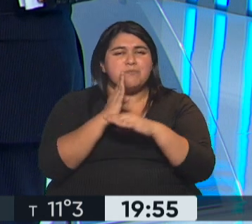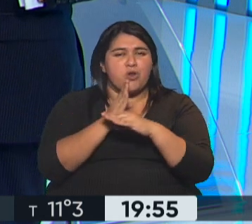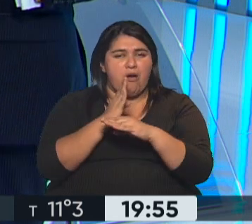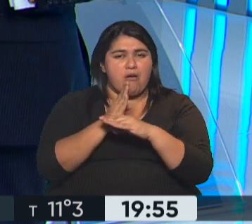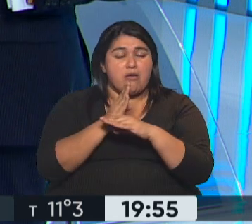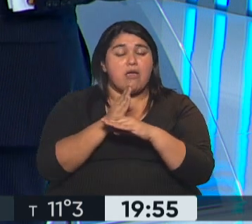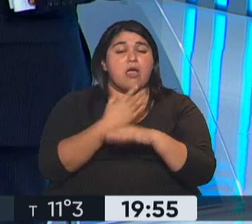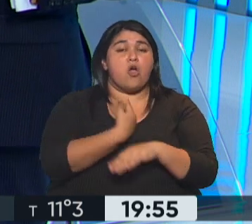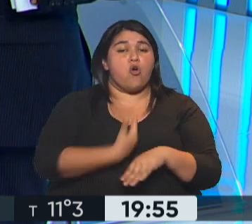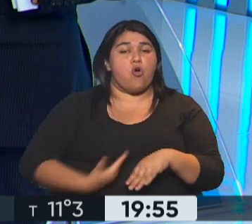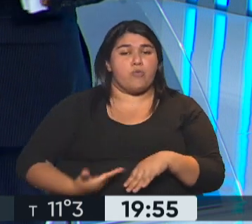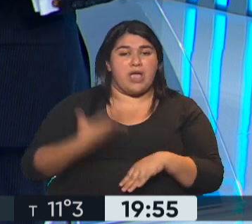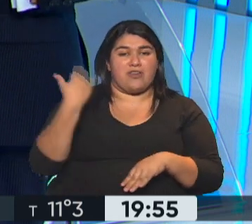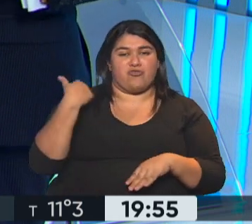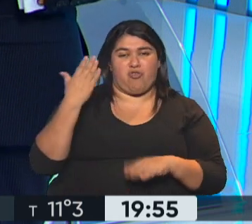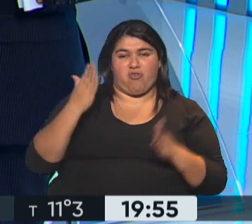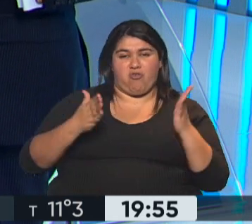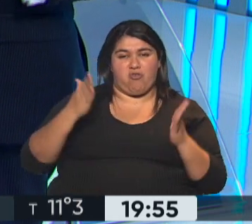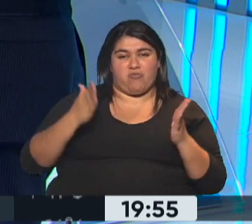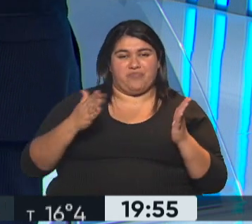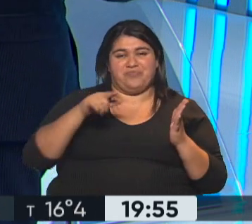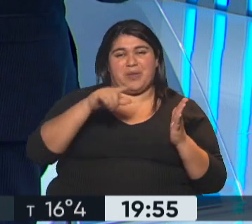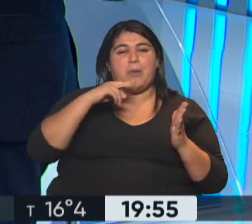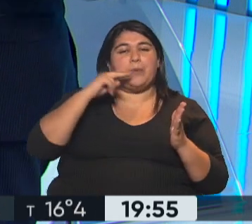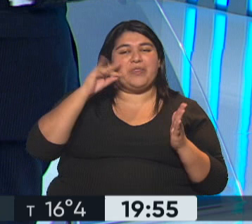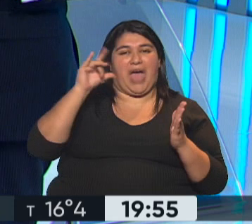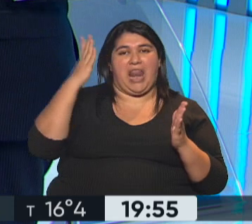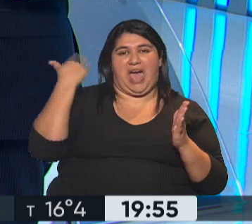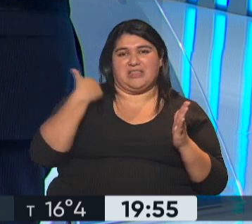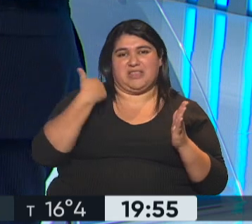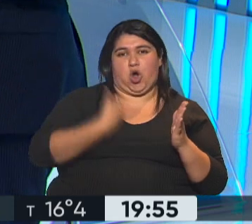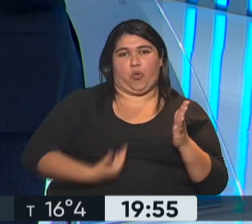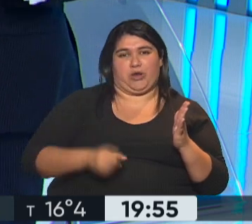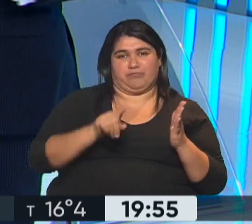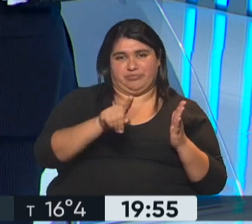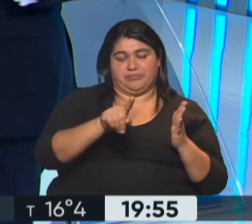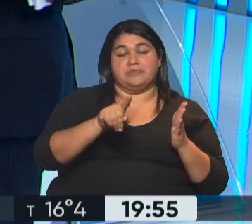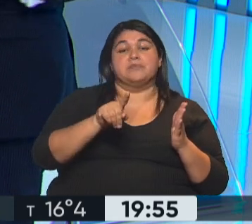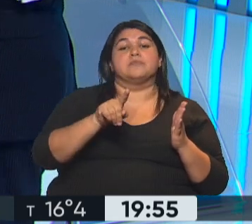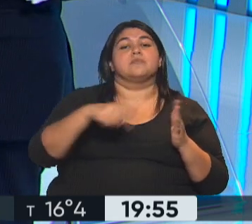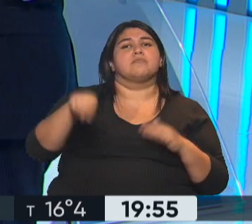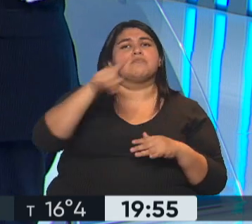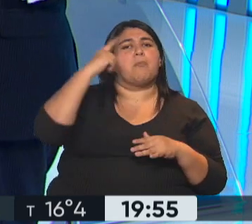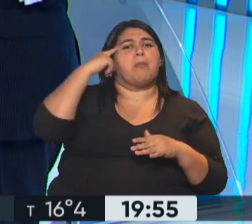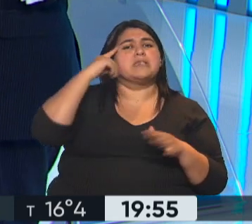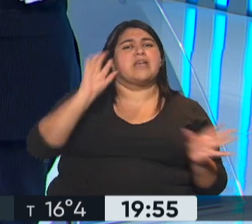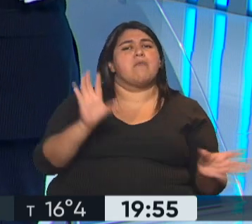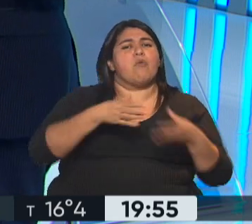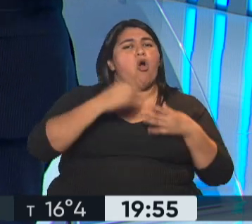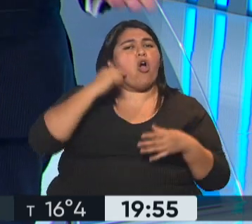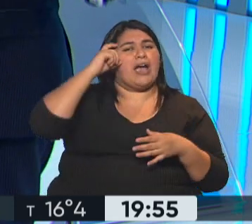durante el gobierno. Ahí tenés a Vidal, cuando era gobernadora, y al que creían la Gestapo